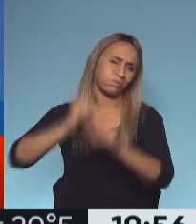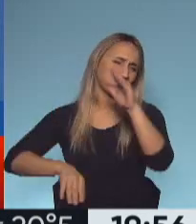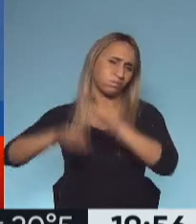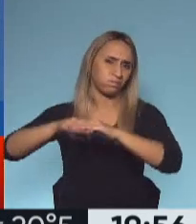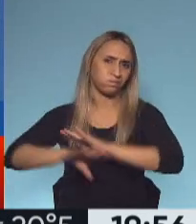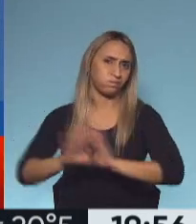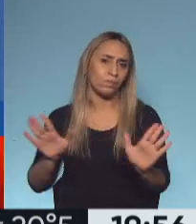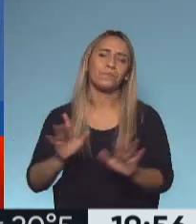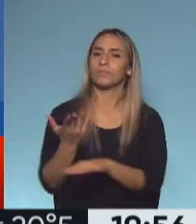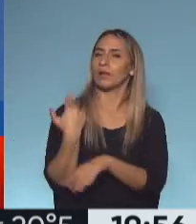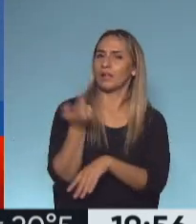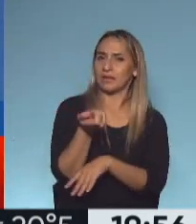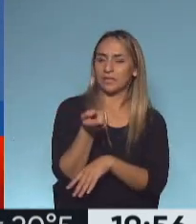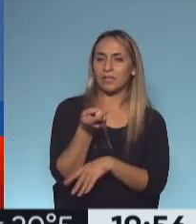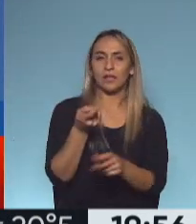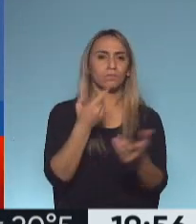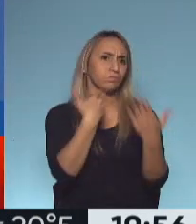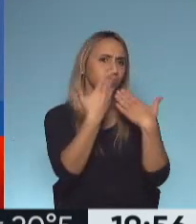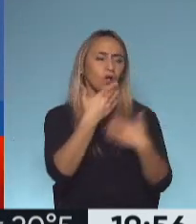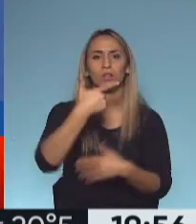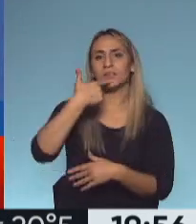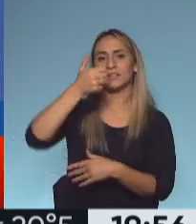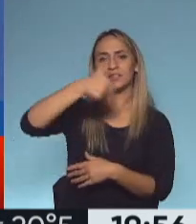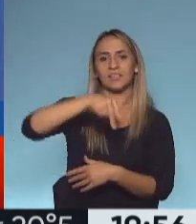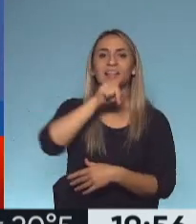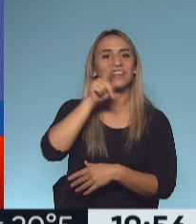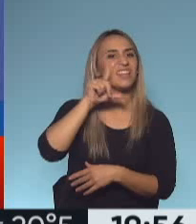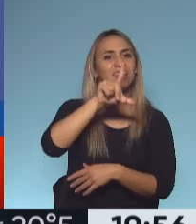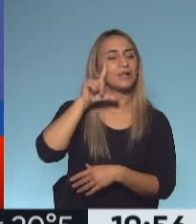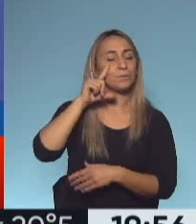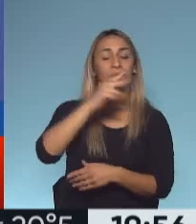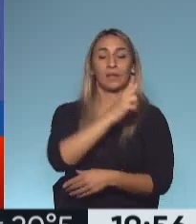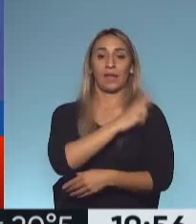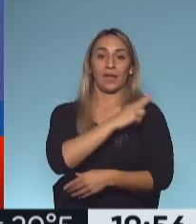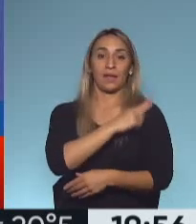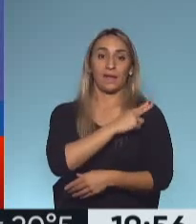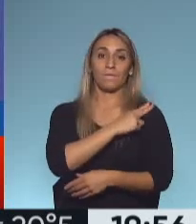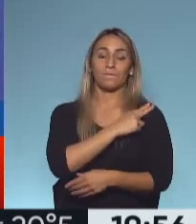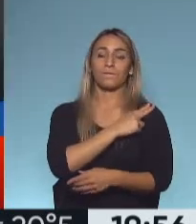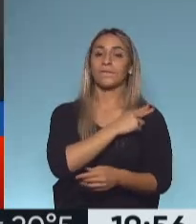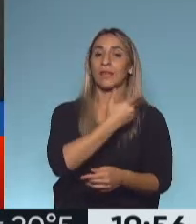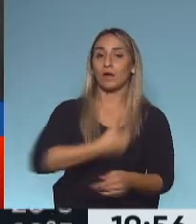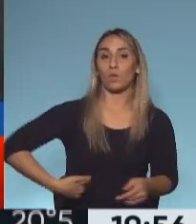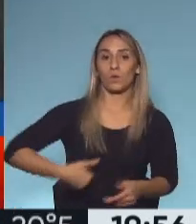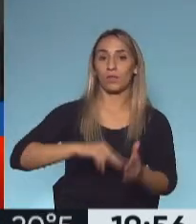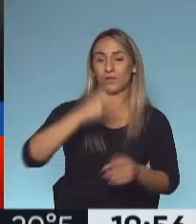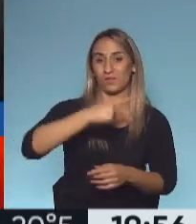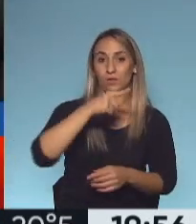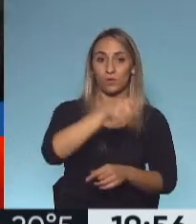Hemos charlado hace instantes con Diego Santilli, con el vicejefe de gobierno porteño. Escuchen lo que decía.